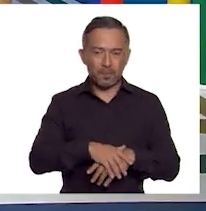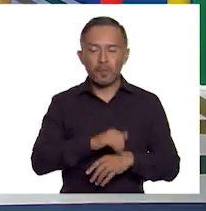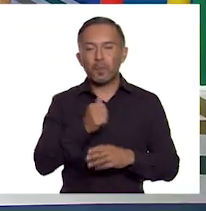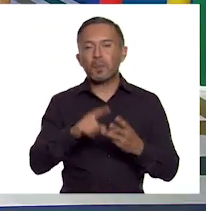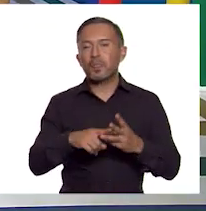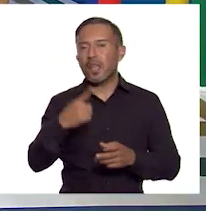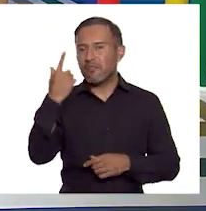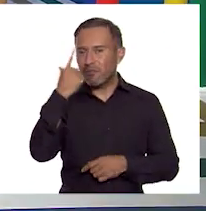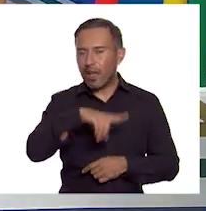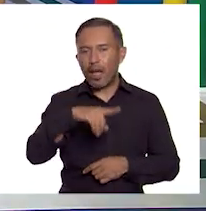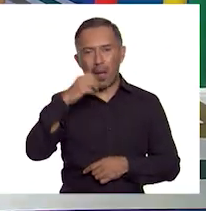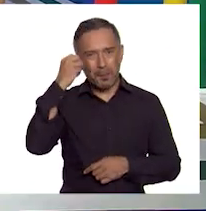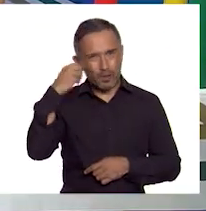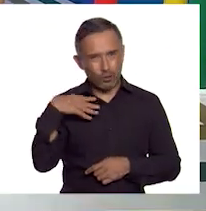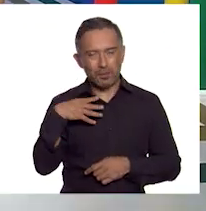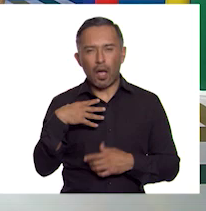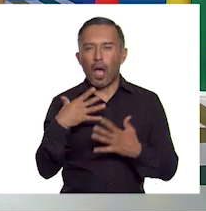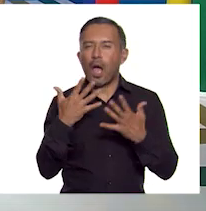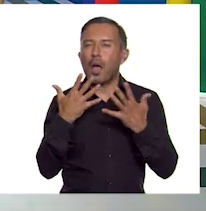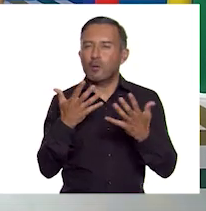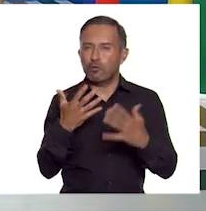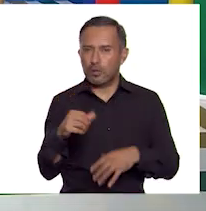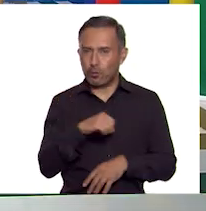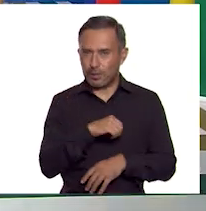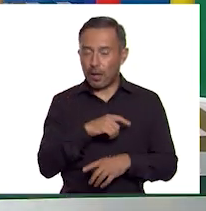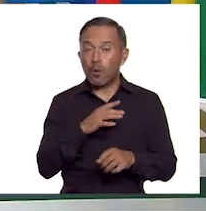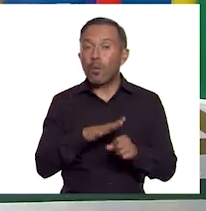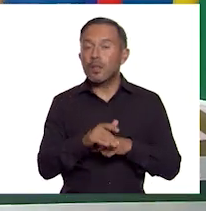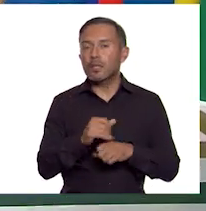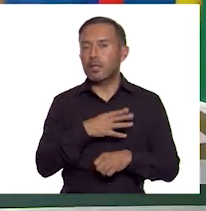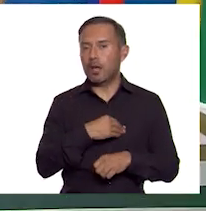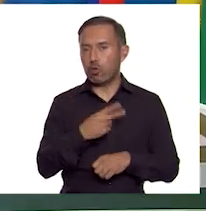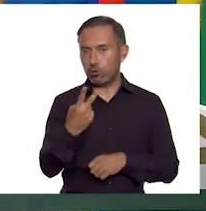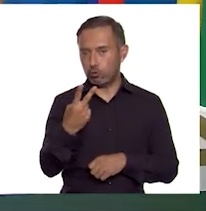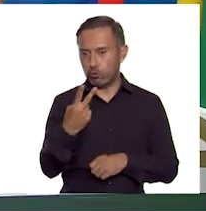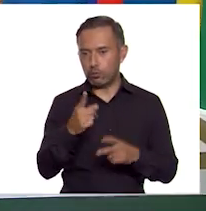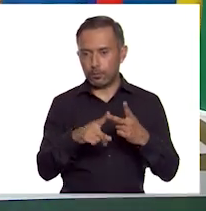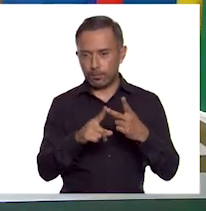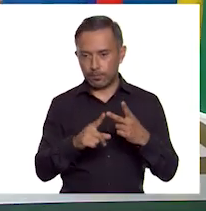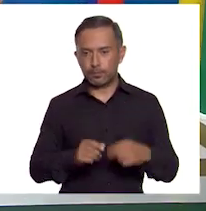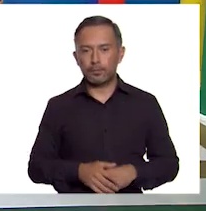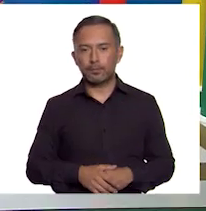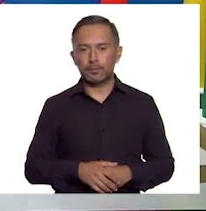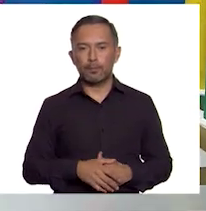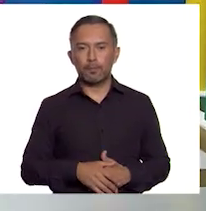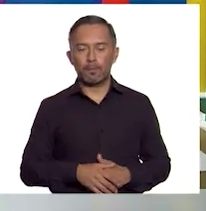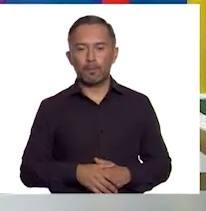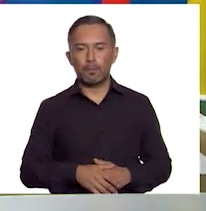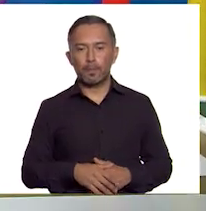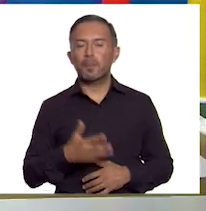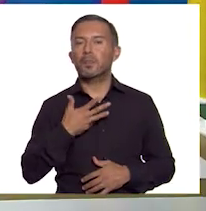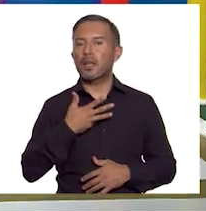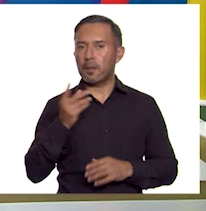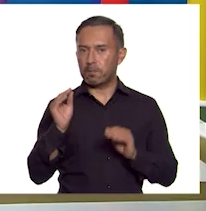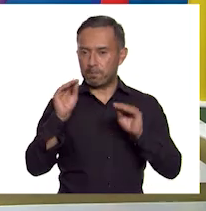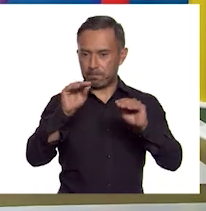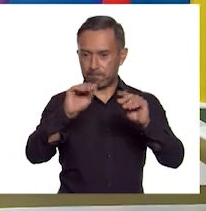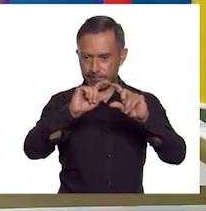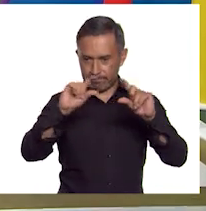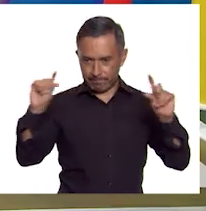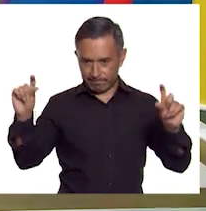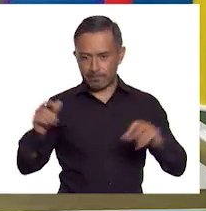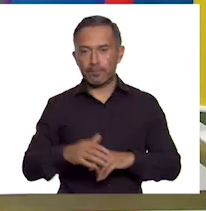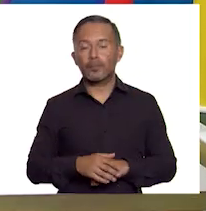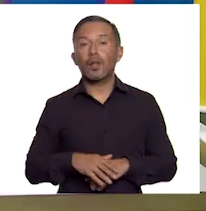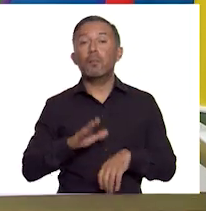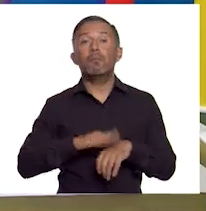ambiciosa, egoísta. Es la hija número 2. 2. Aquí tenemos. Perfecto. Aquí tenemos. Pegamos